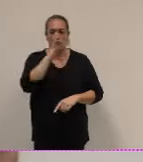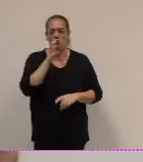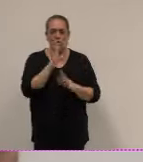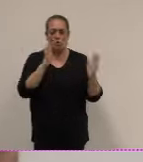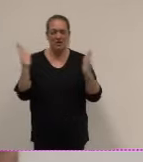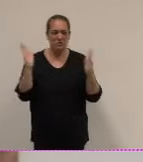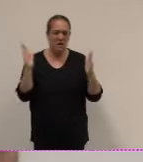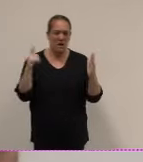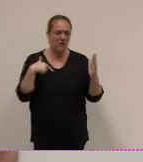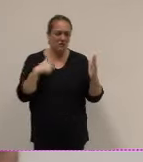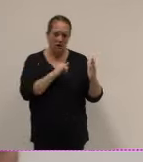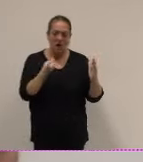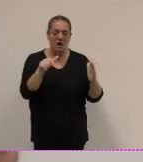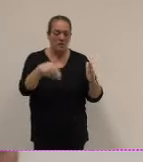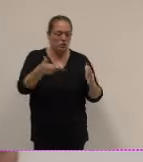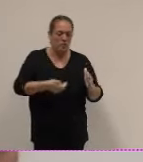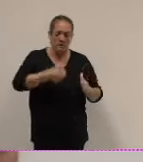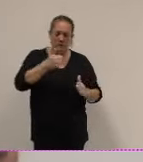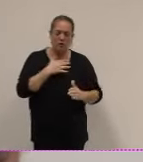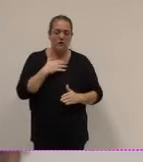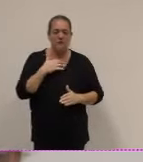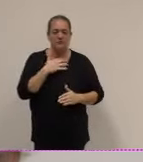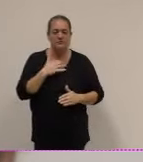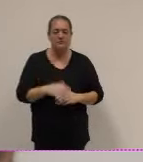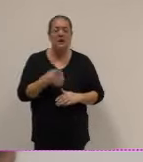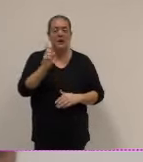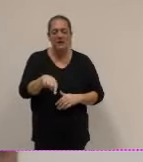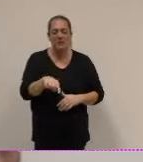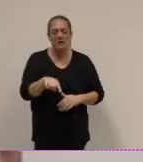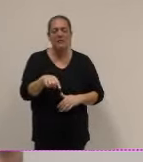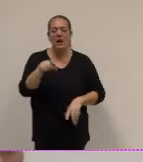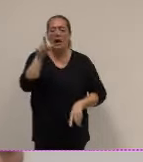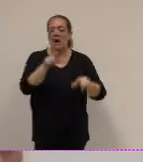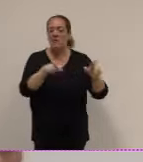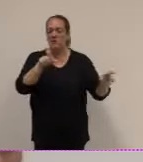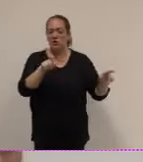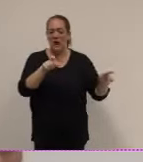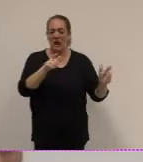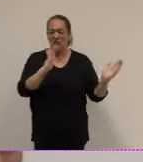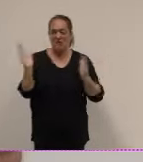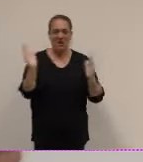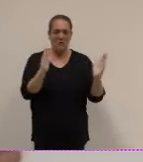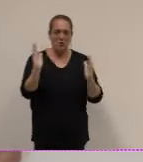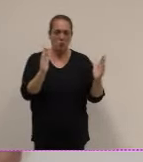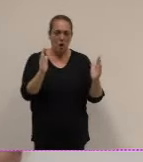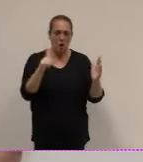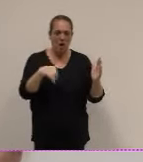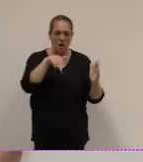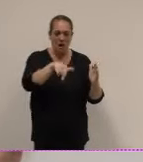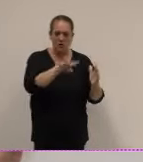4 años, porque al final eso es lo que más importa. Y también, por supuesto, el personal eventual. Aquí hay